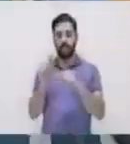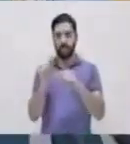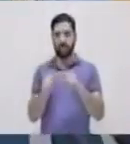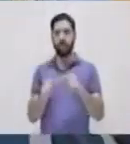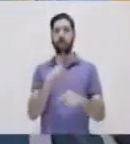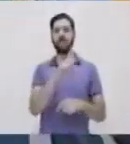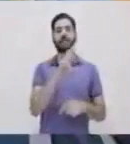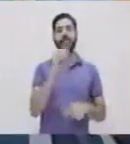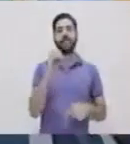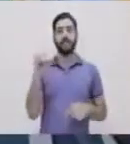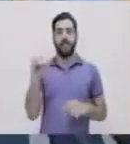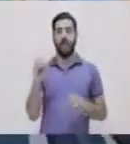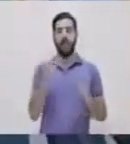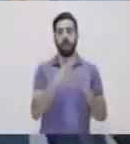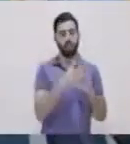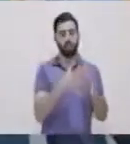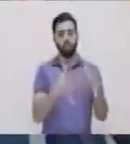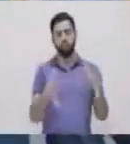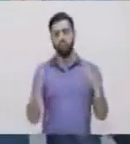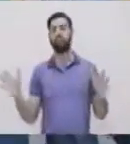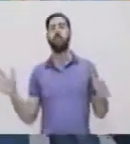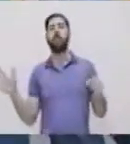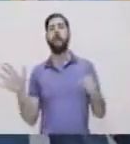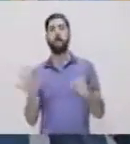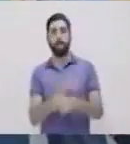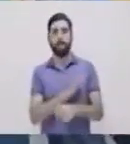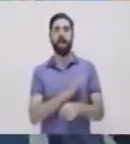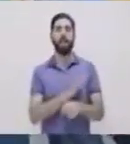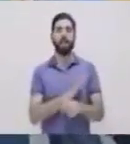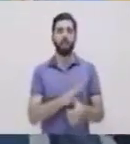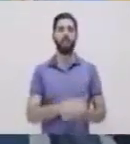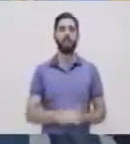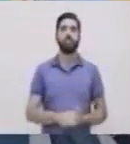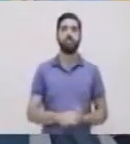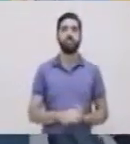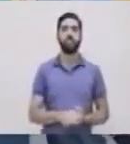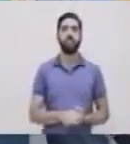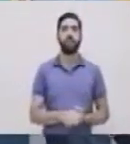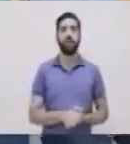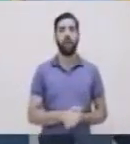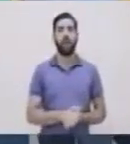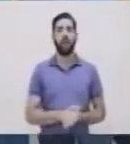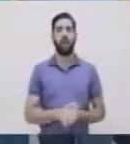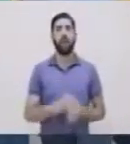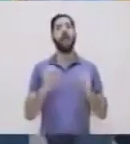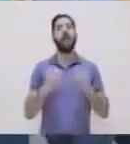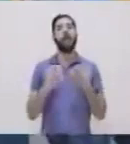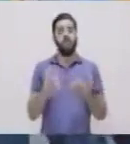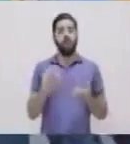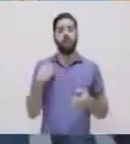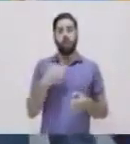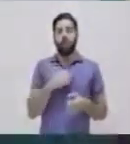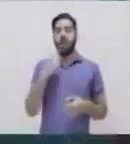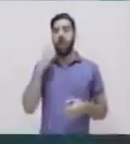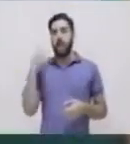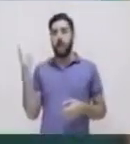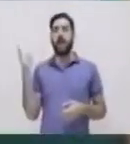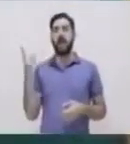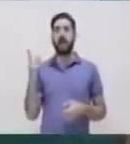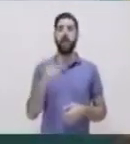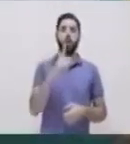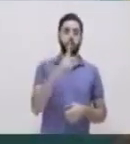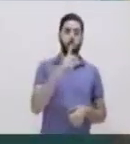iguales nuestra serie de datos. Aquí le llaman variable porque la variable serían todos los datos. Entonces con los percentiles ya hablamos